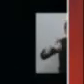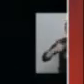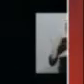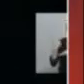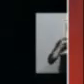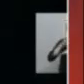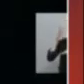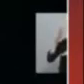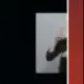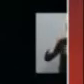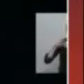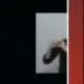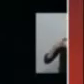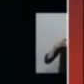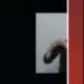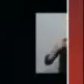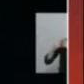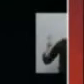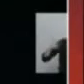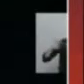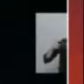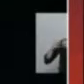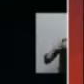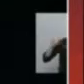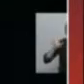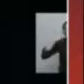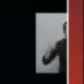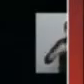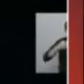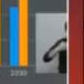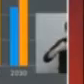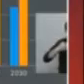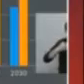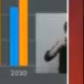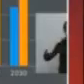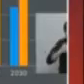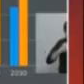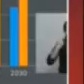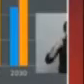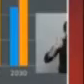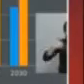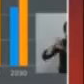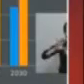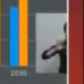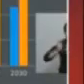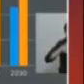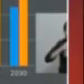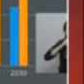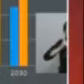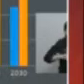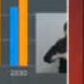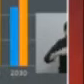argentina y todavía nos queda al frente con el fondo monetario que si bien se están mostrando